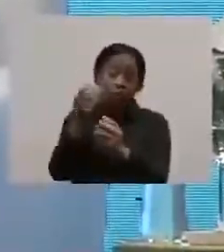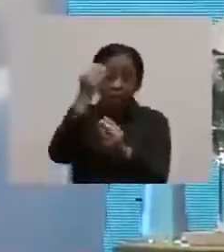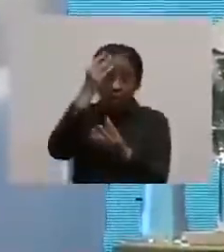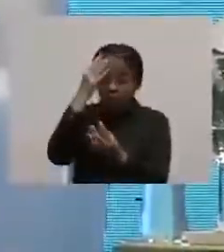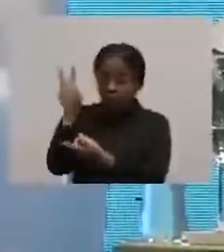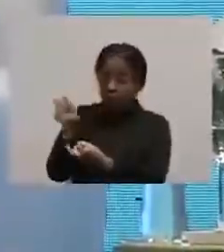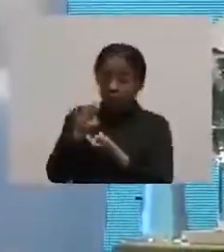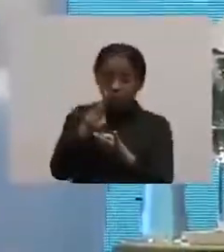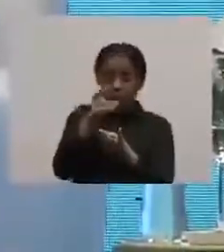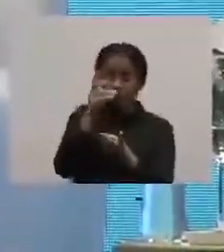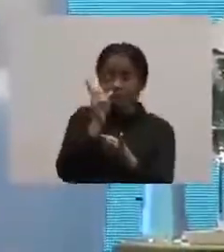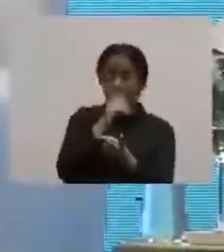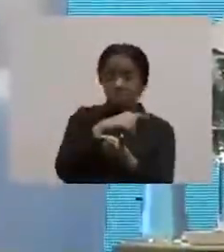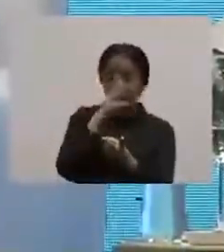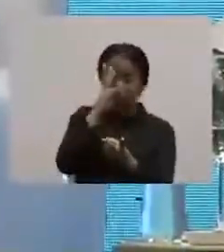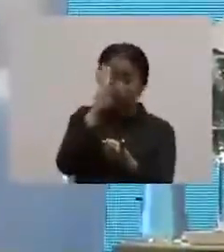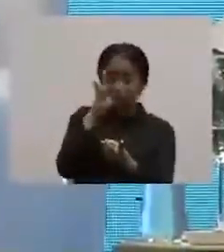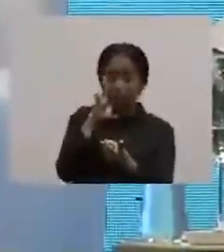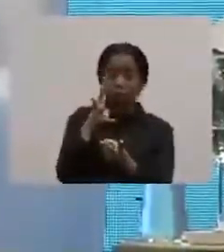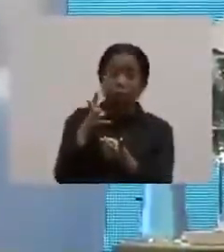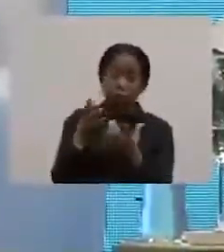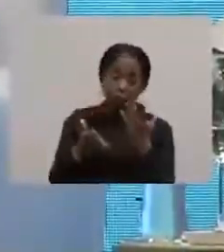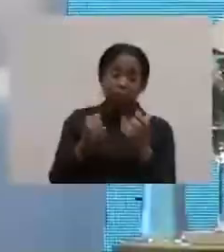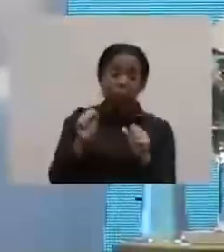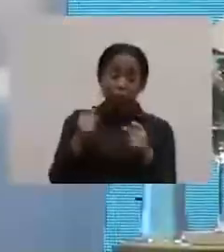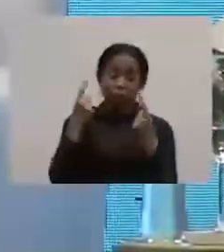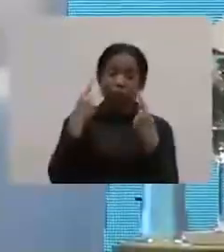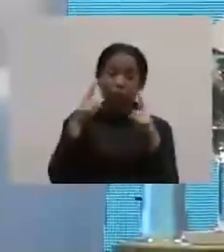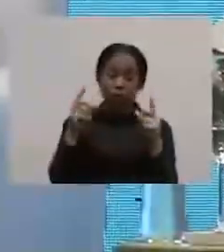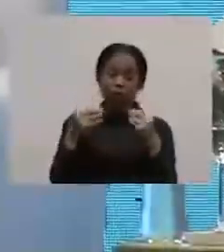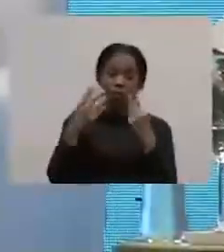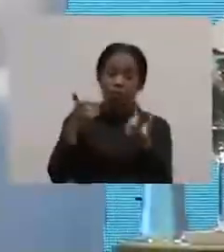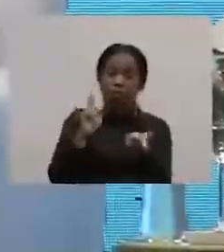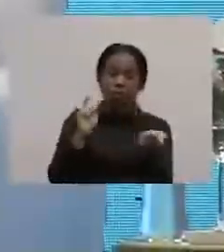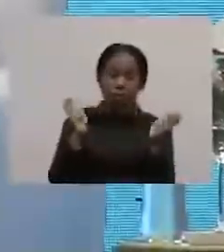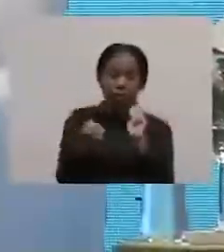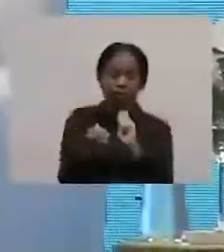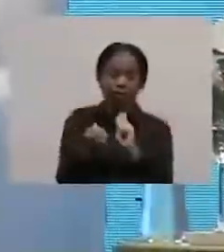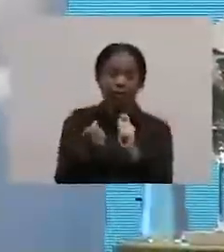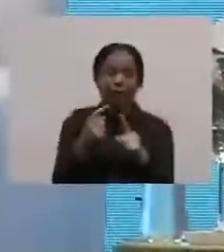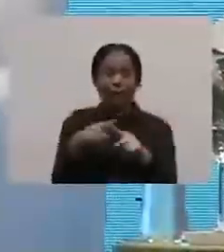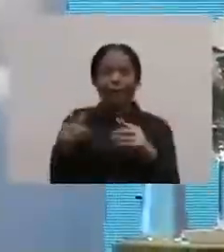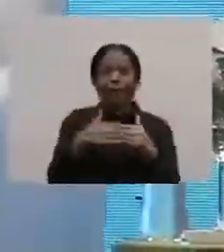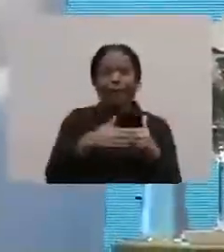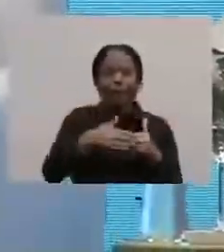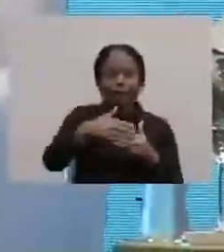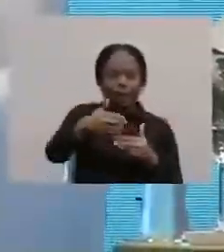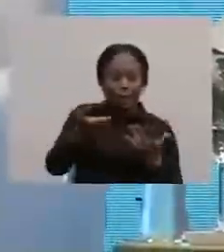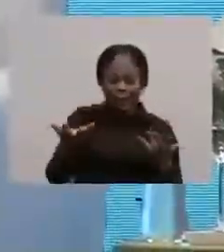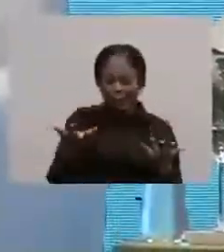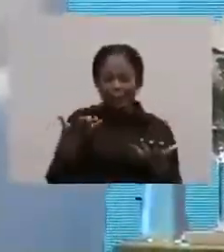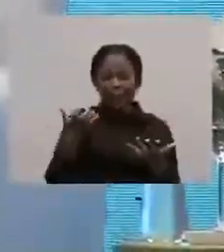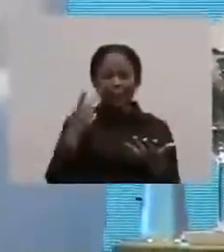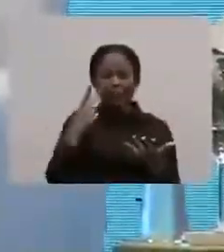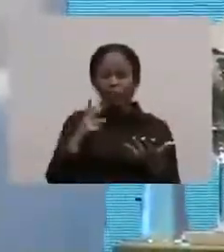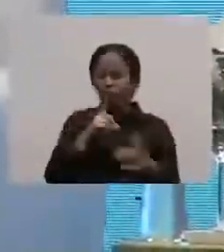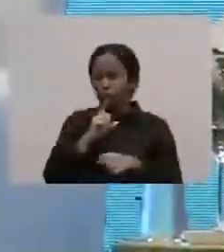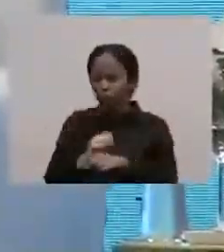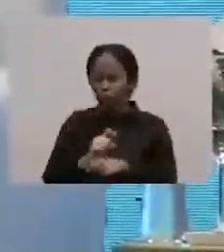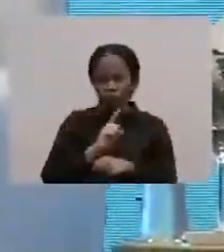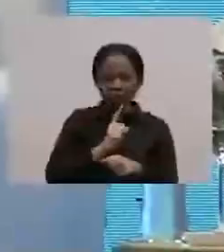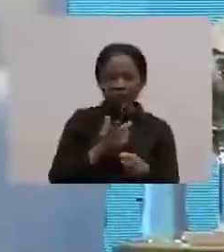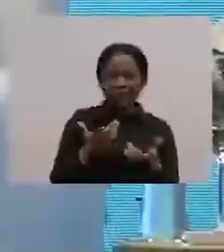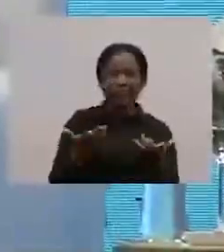tiempo corto y que cuando se venga a averiguar si es falsa o verdadera, ya el daño se ha logrado. Por tanto,